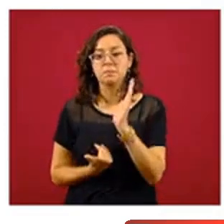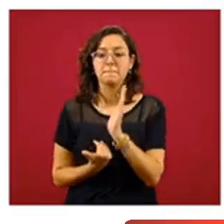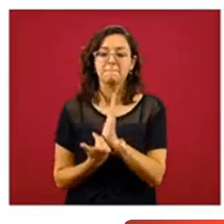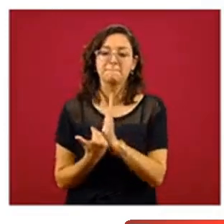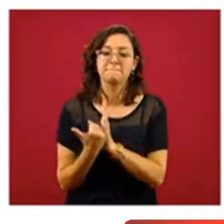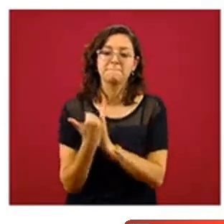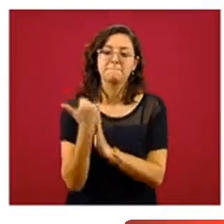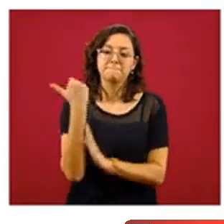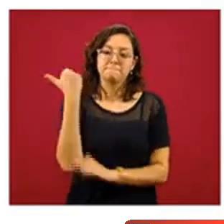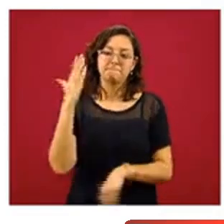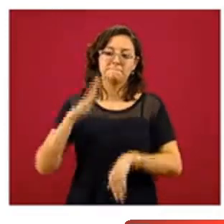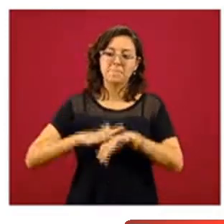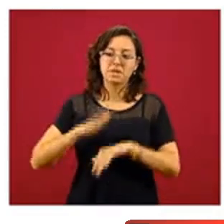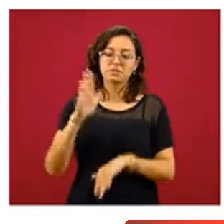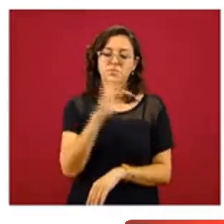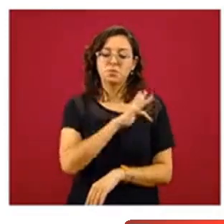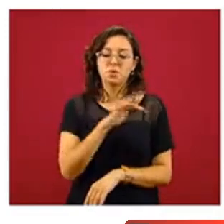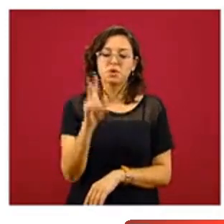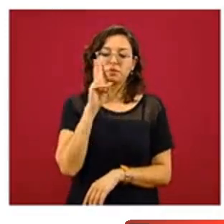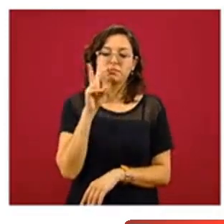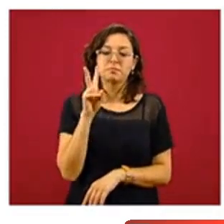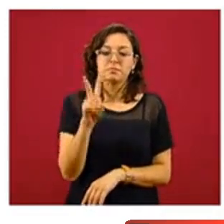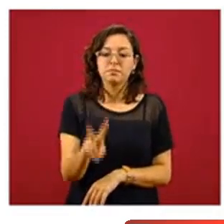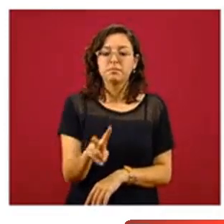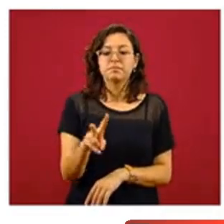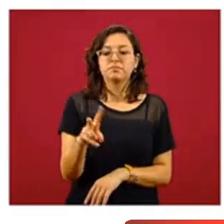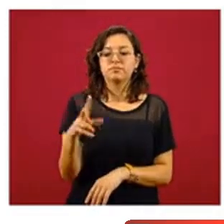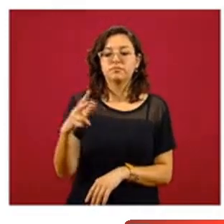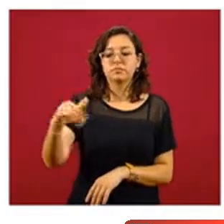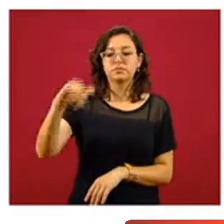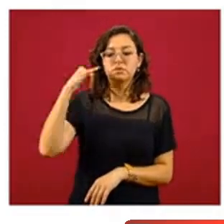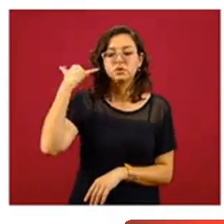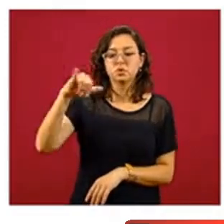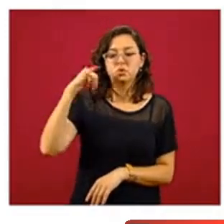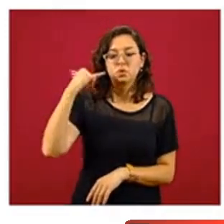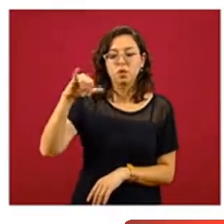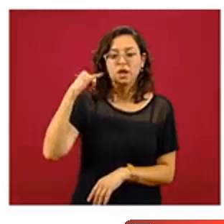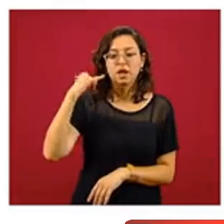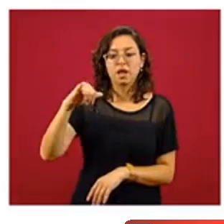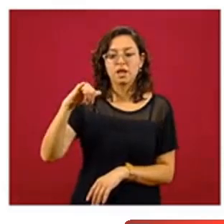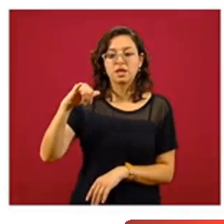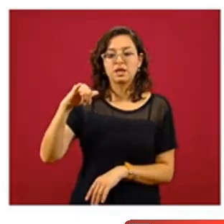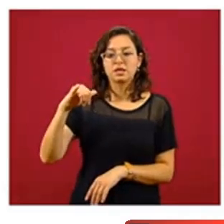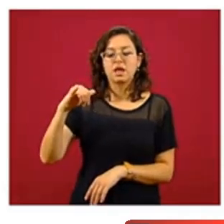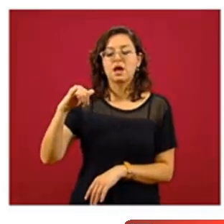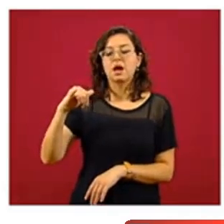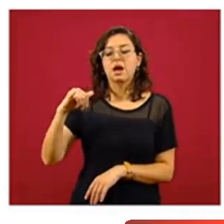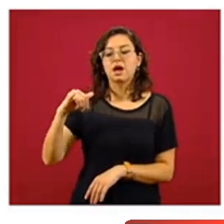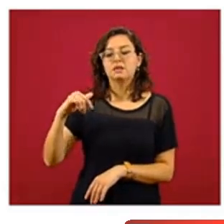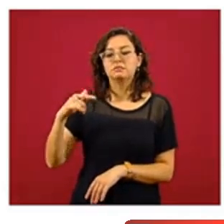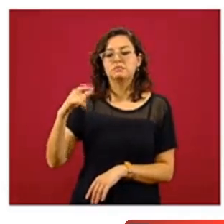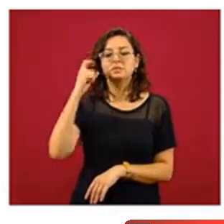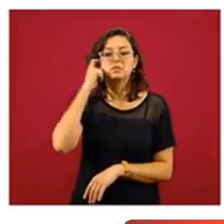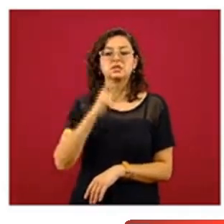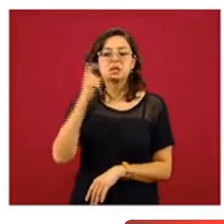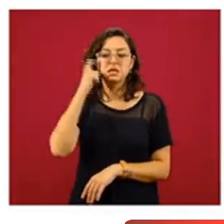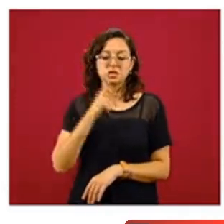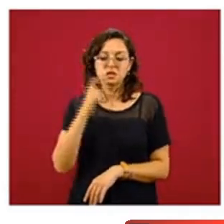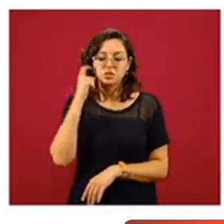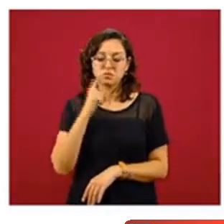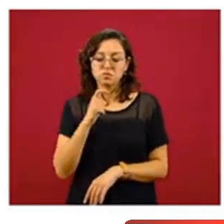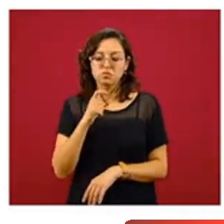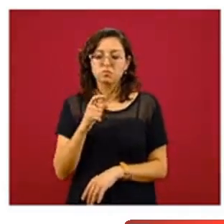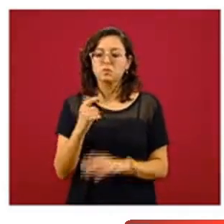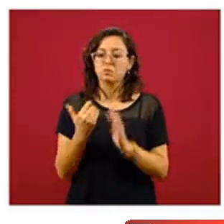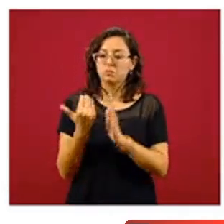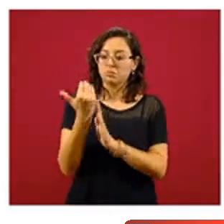negatividad importante, como pudieran ser ya Yucatán y Guerrero, estamos hablando de que ya hay una disminución importante en relación a cómo se